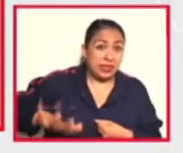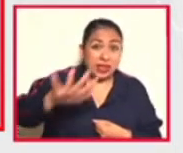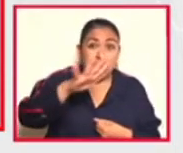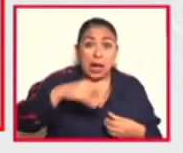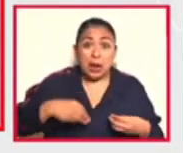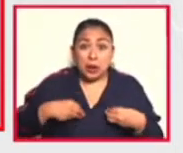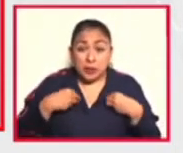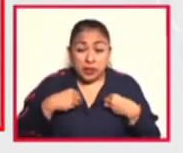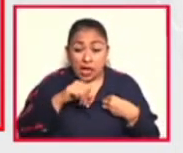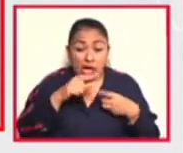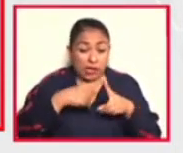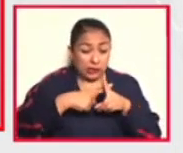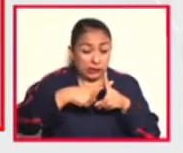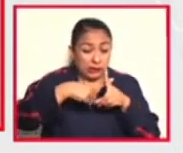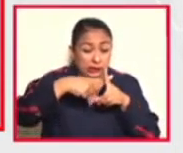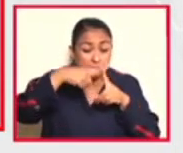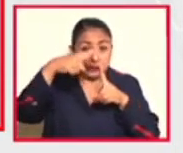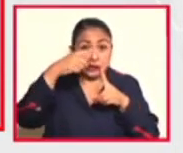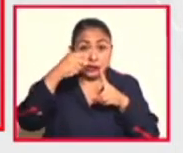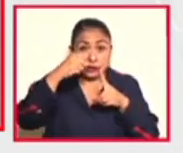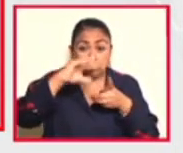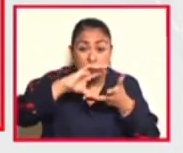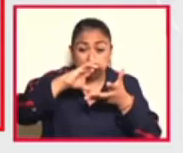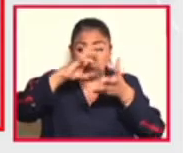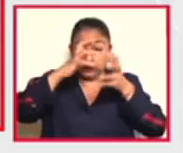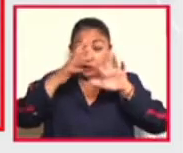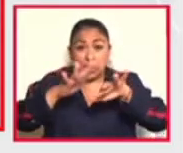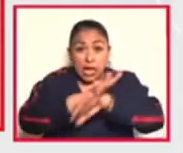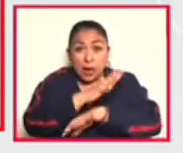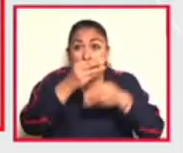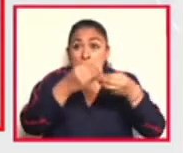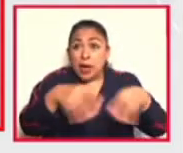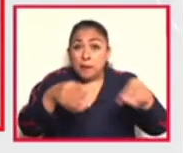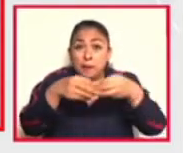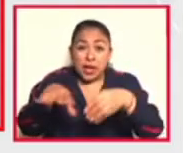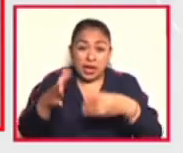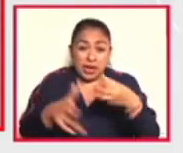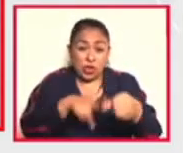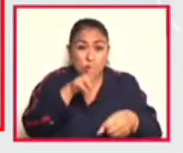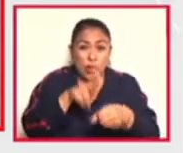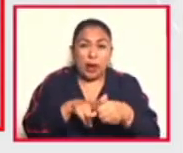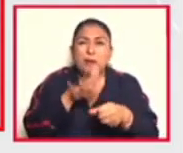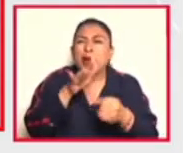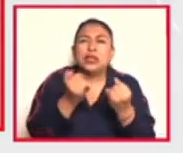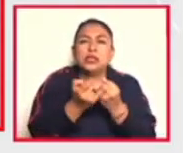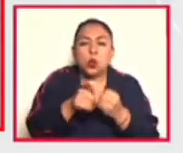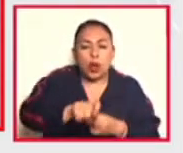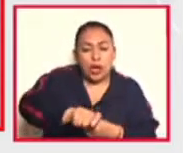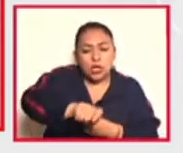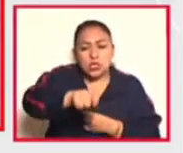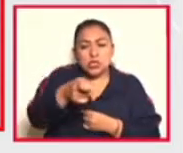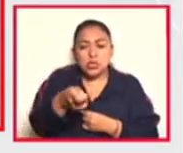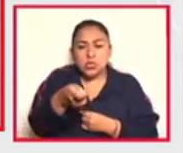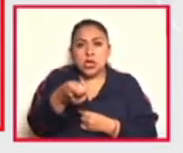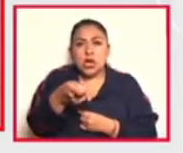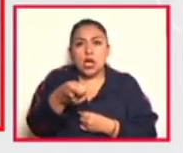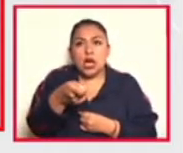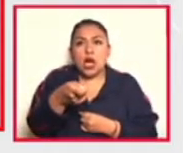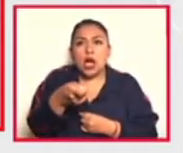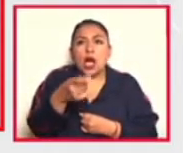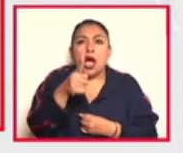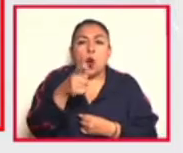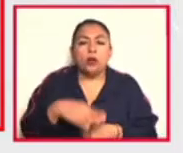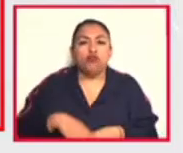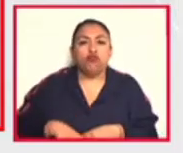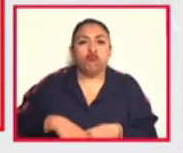cambio climático, a la pérdida de todos estos recursos naturales, es como una llave que se abre y que nos va a llegar el agua al cuello, y cuando